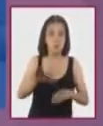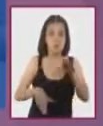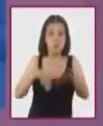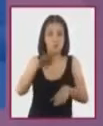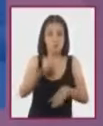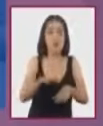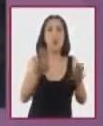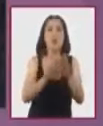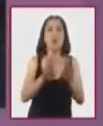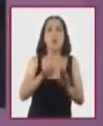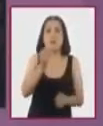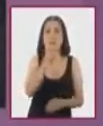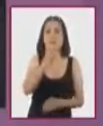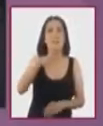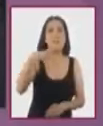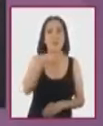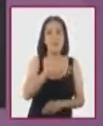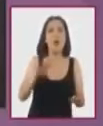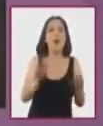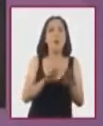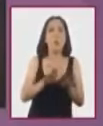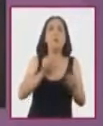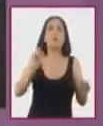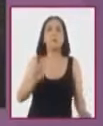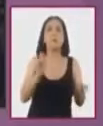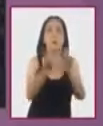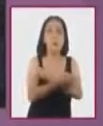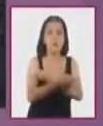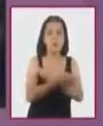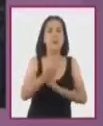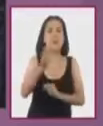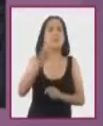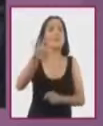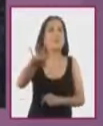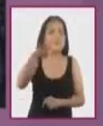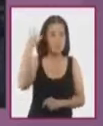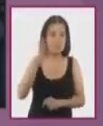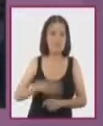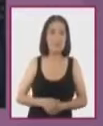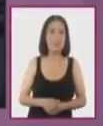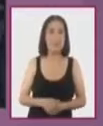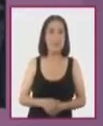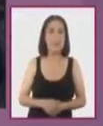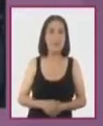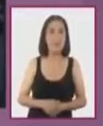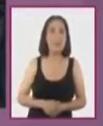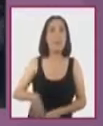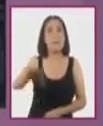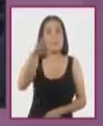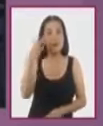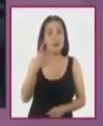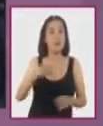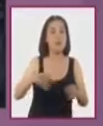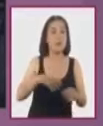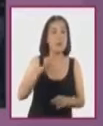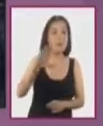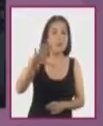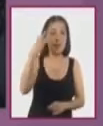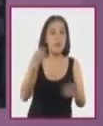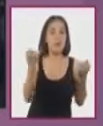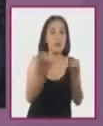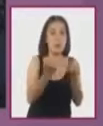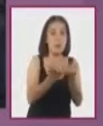cada segundo. Expresándolo de manera más sencilla en una ecuación de velocidad es velocidad igual a